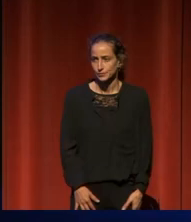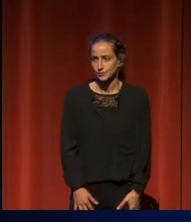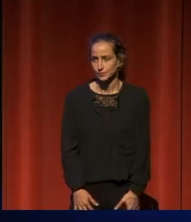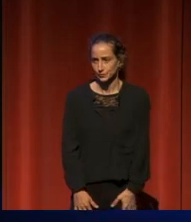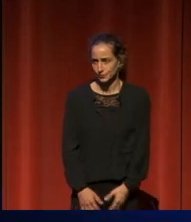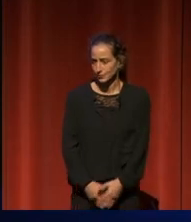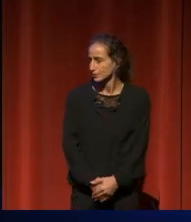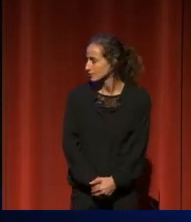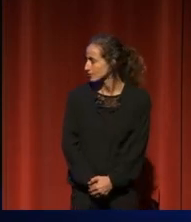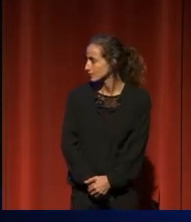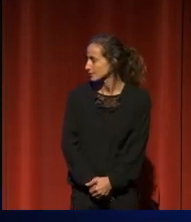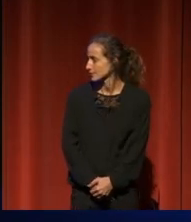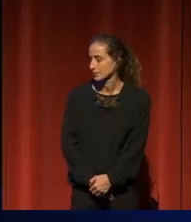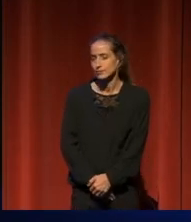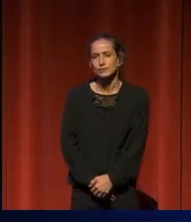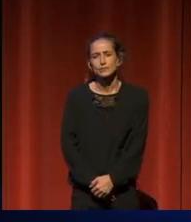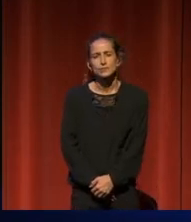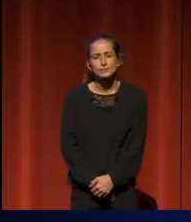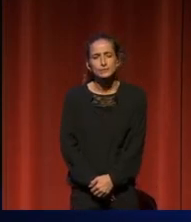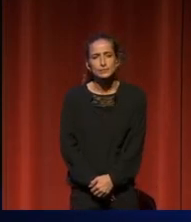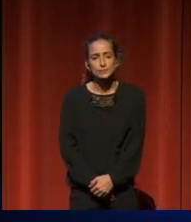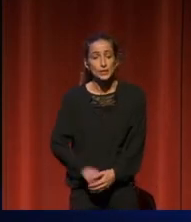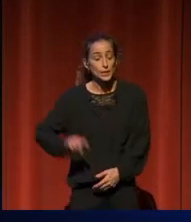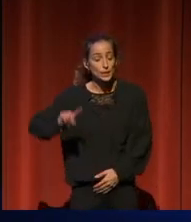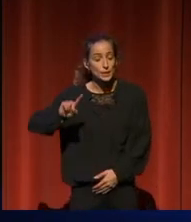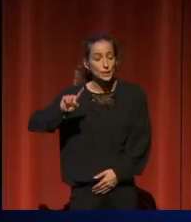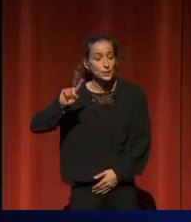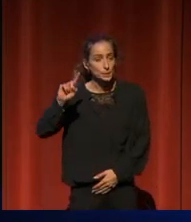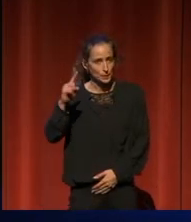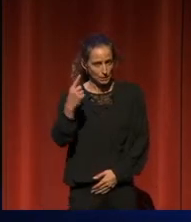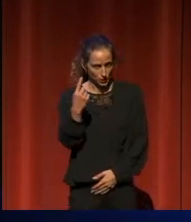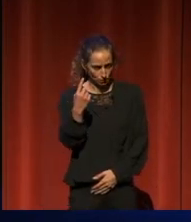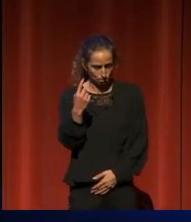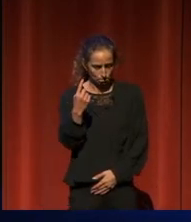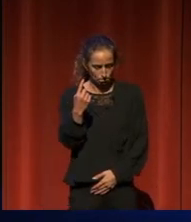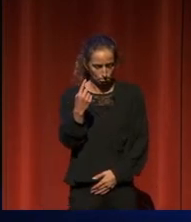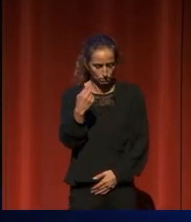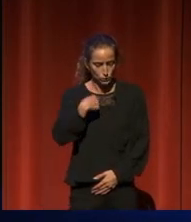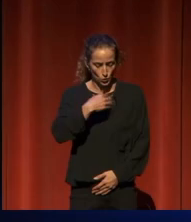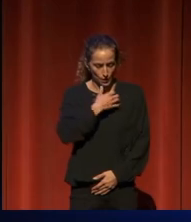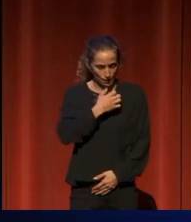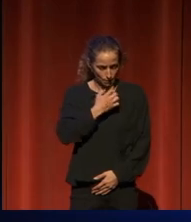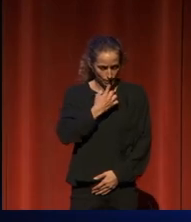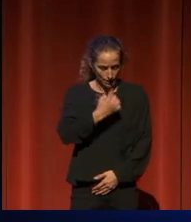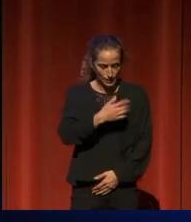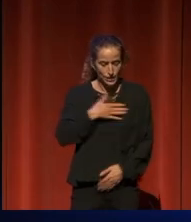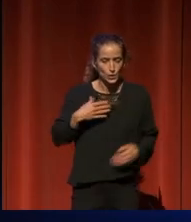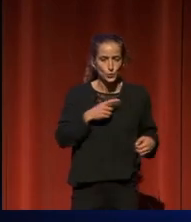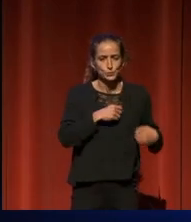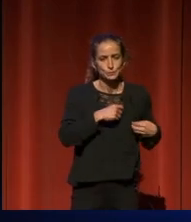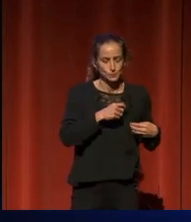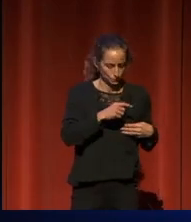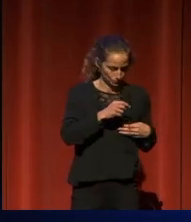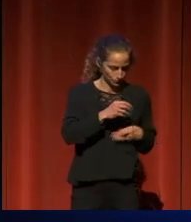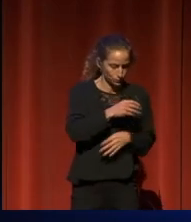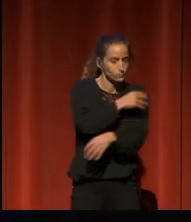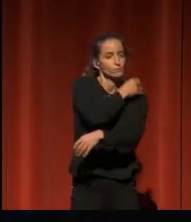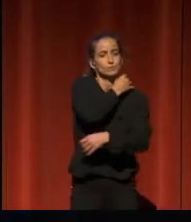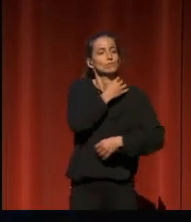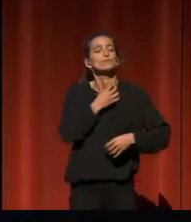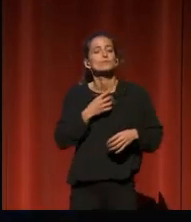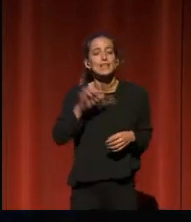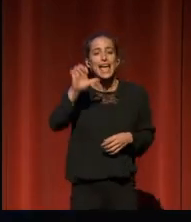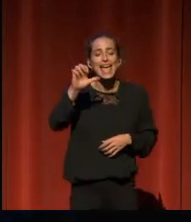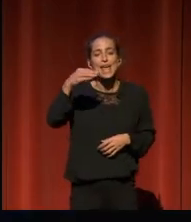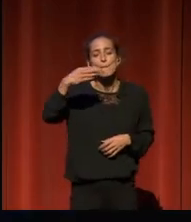trabajo si puedo Añadir Primero quiero decir que también cuando eres un miembro de blida